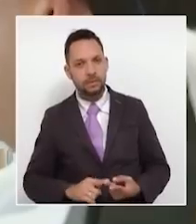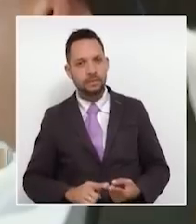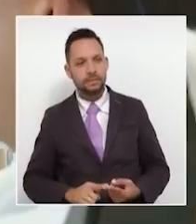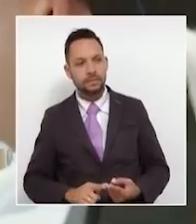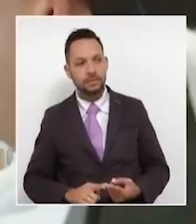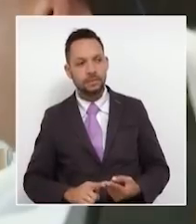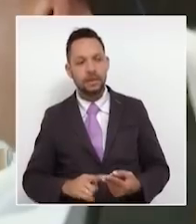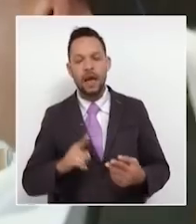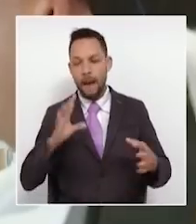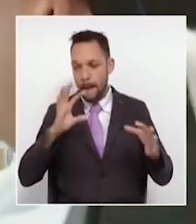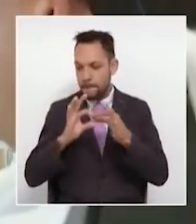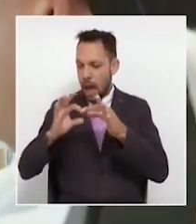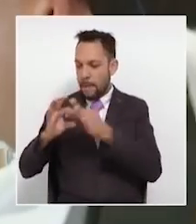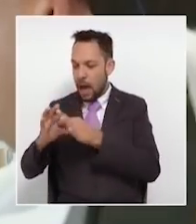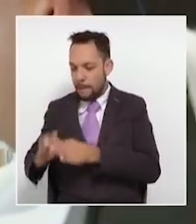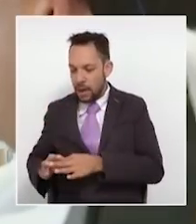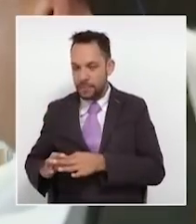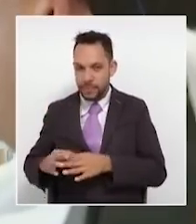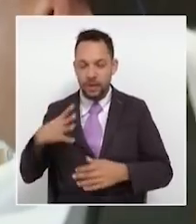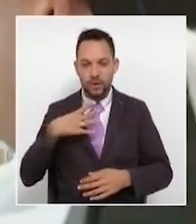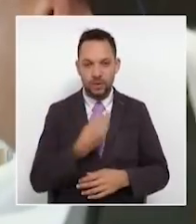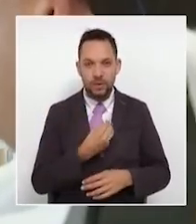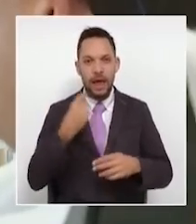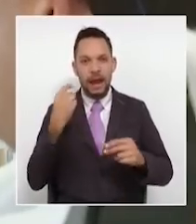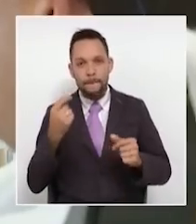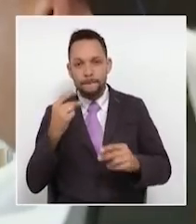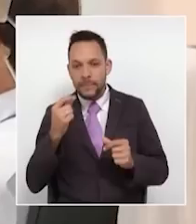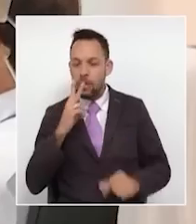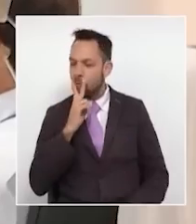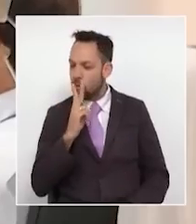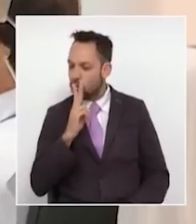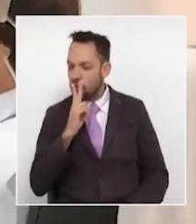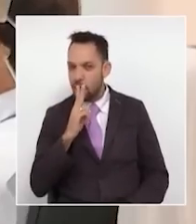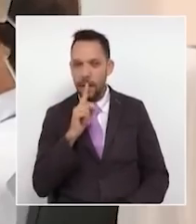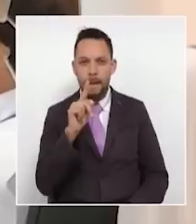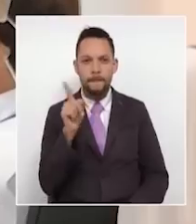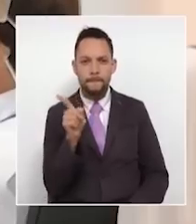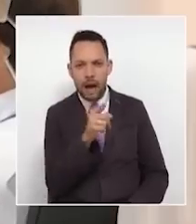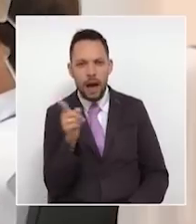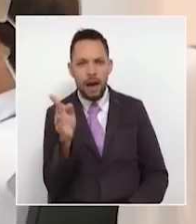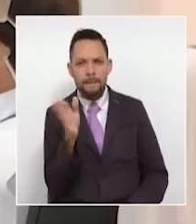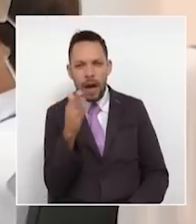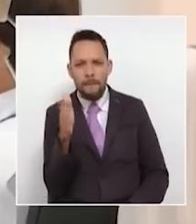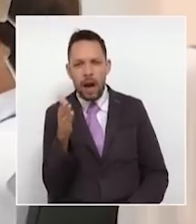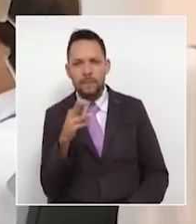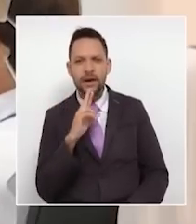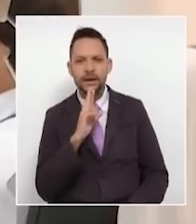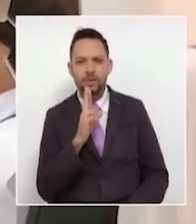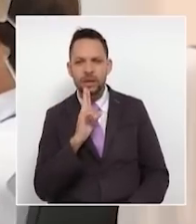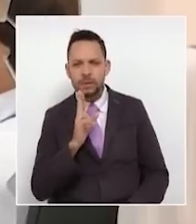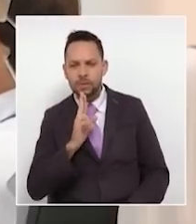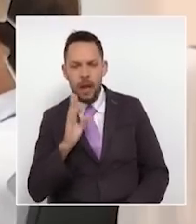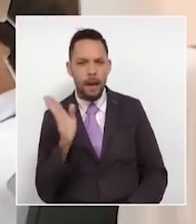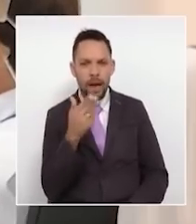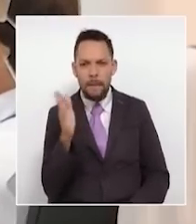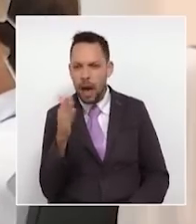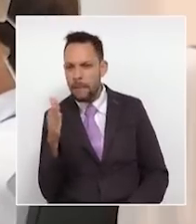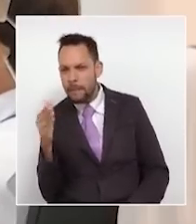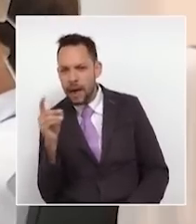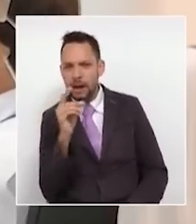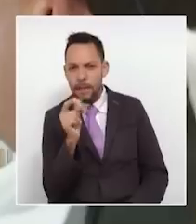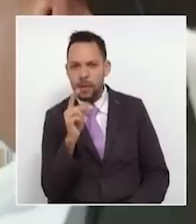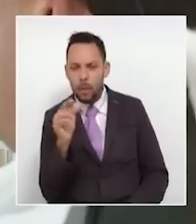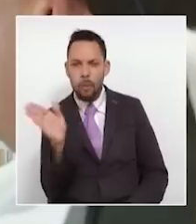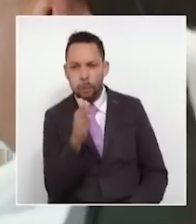y lo que se evalúa acá es la velocidad de respuesta a medida que va avanzando el juego el